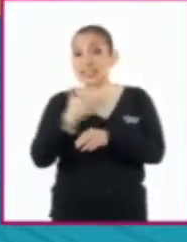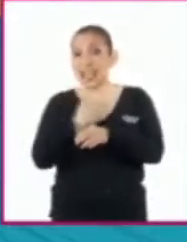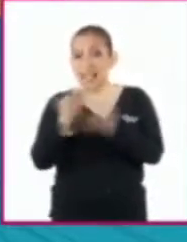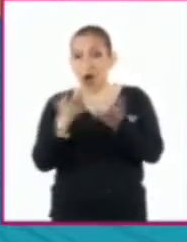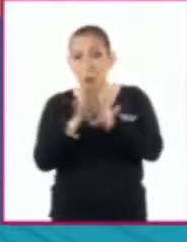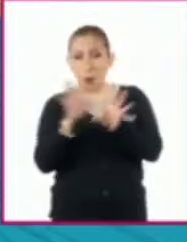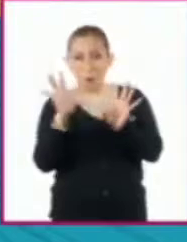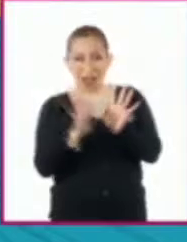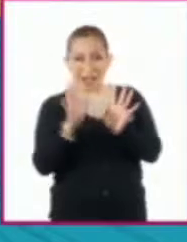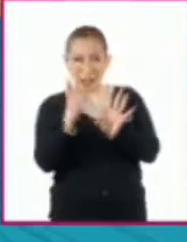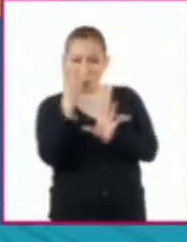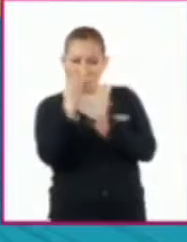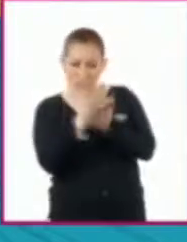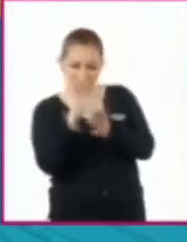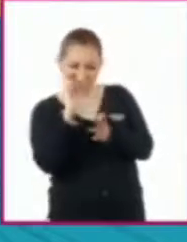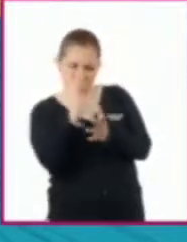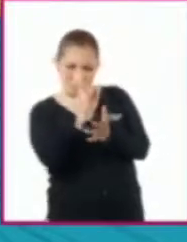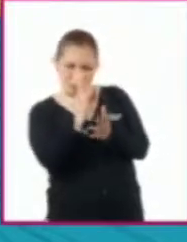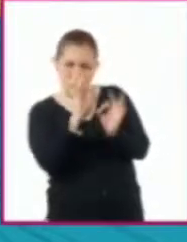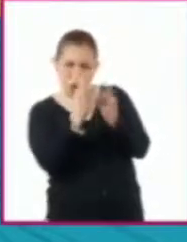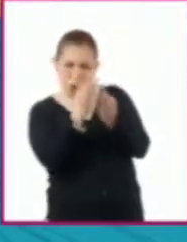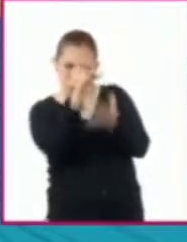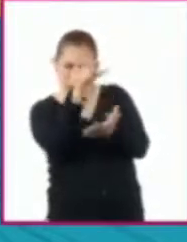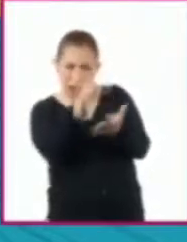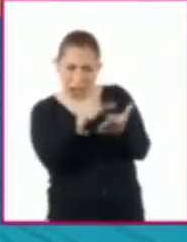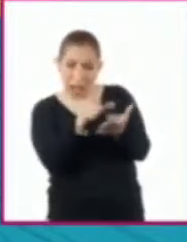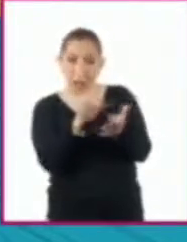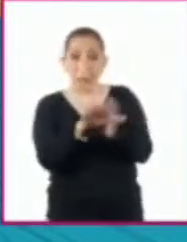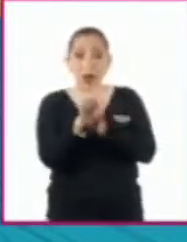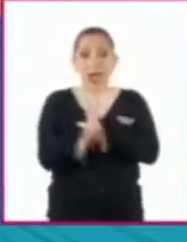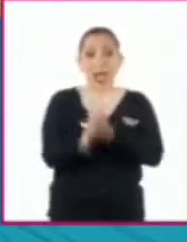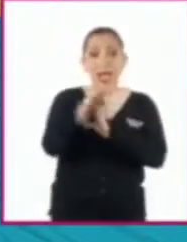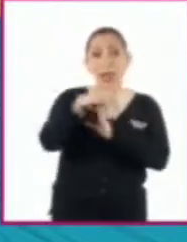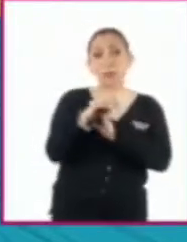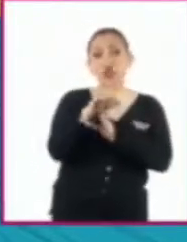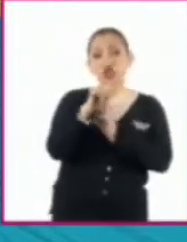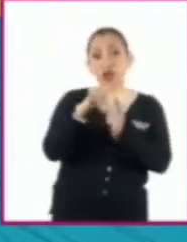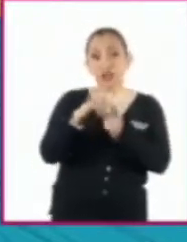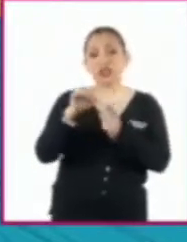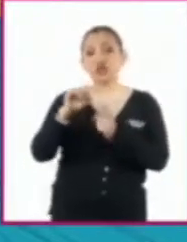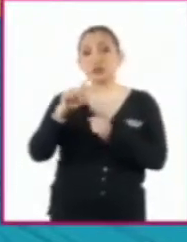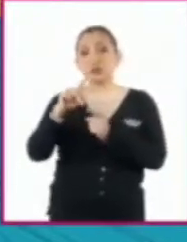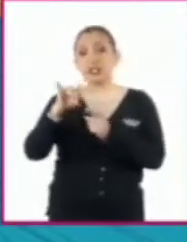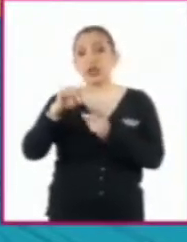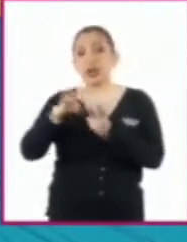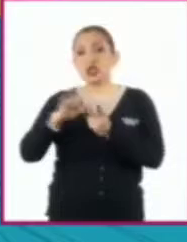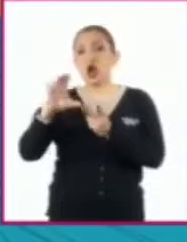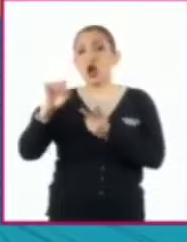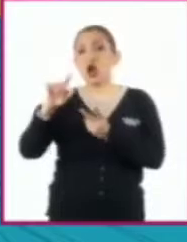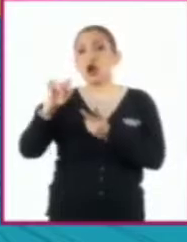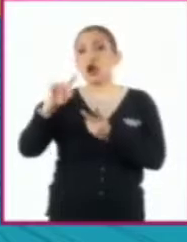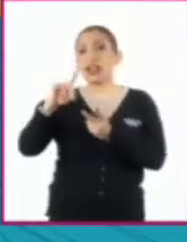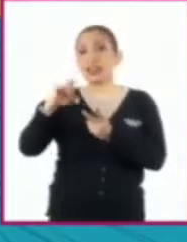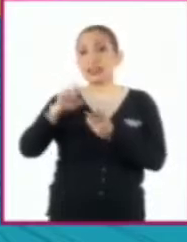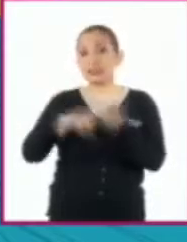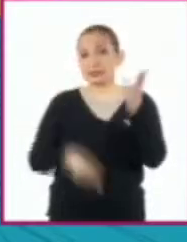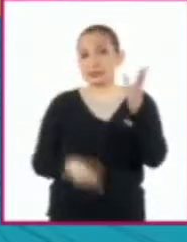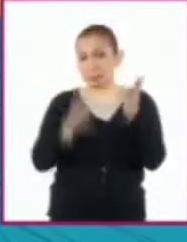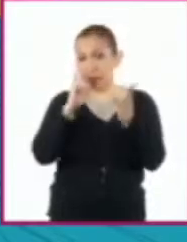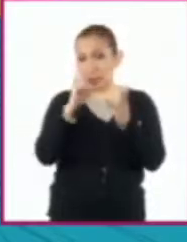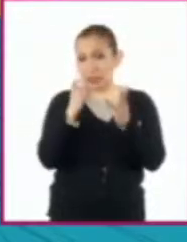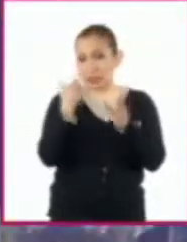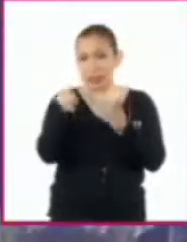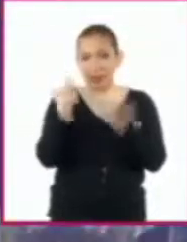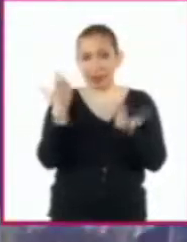estuvieran formadas por una sola fase. Tal es el caso de las emulsiones, suspensiones y coloides. Resolvamos